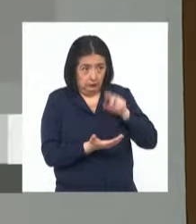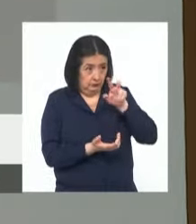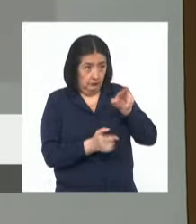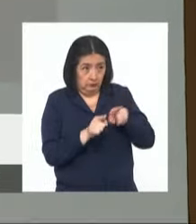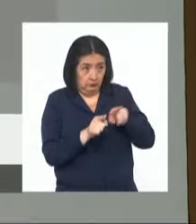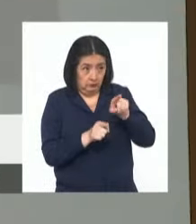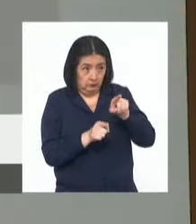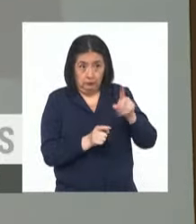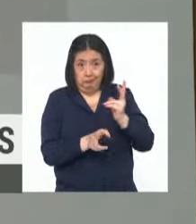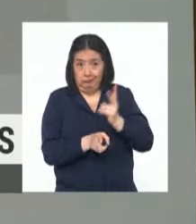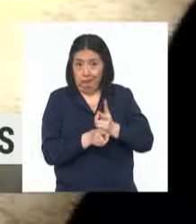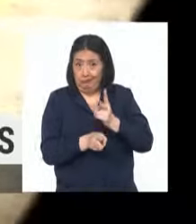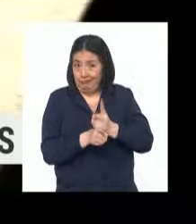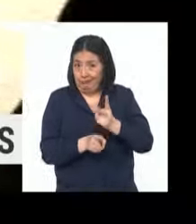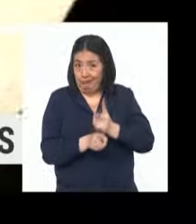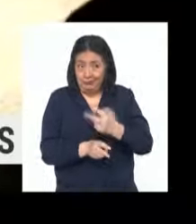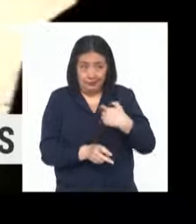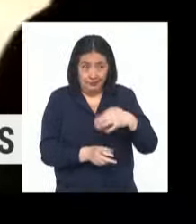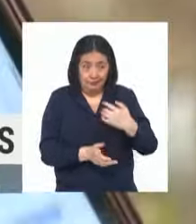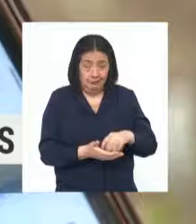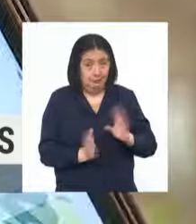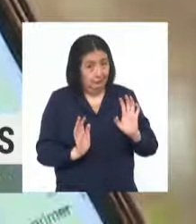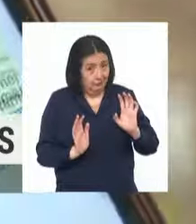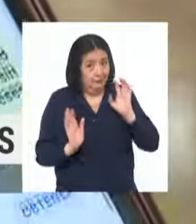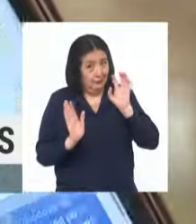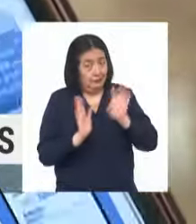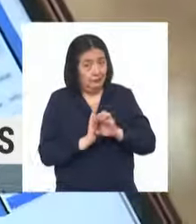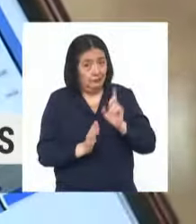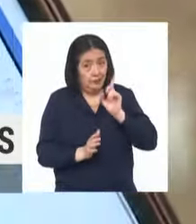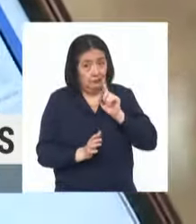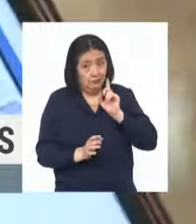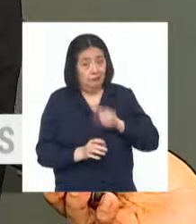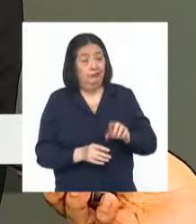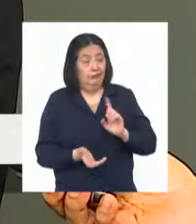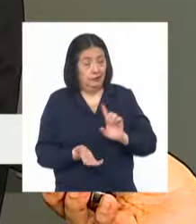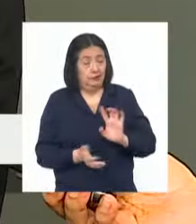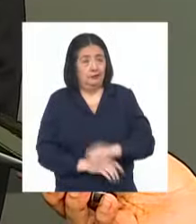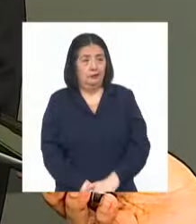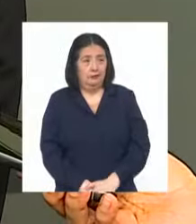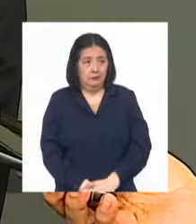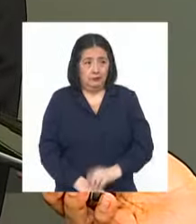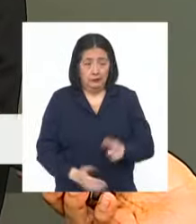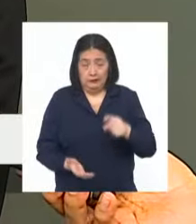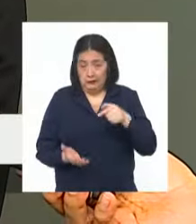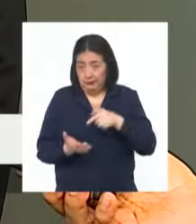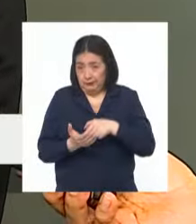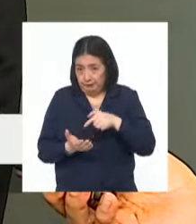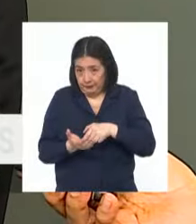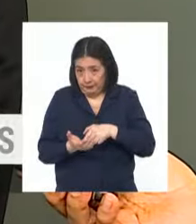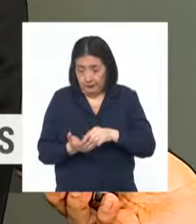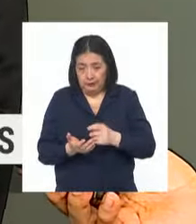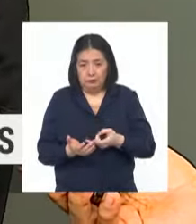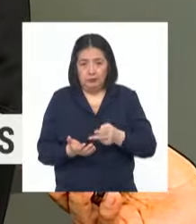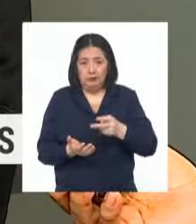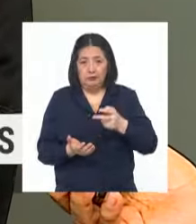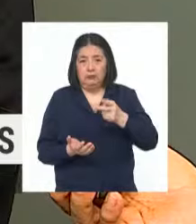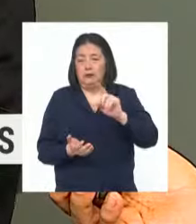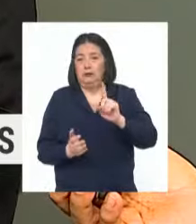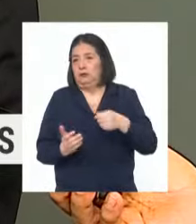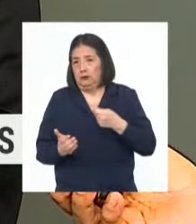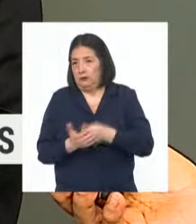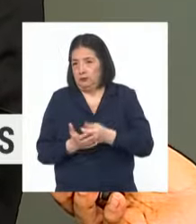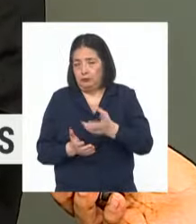este, tenga mucho cuidado, pues es un claro ejemplo de estafa financiera. Se convierte la deuda en impagable porque ya te aplican